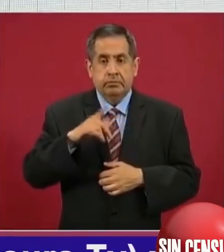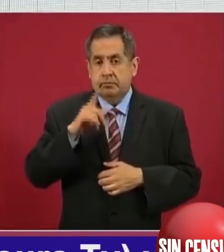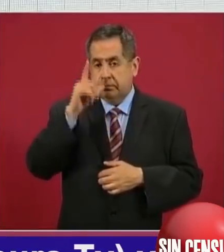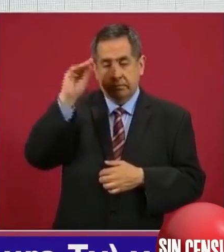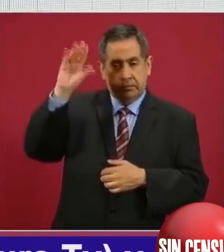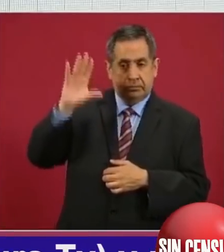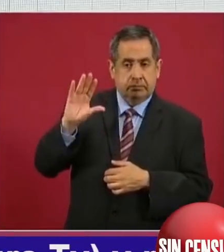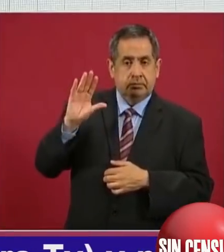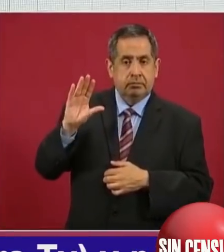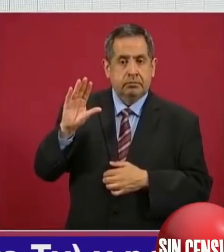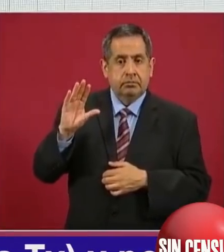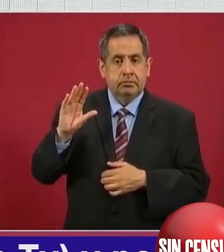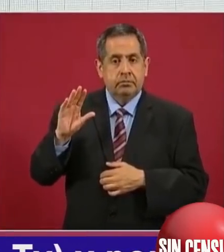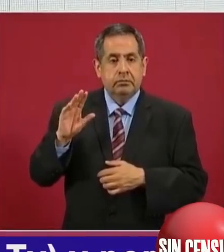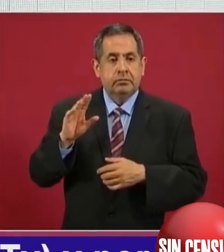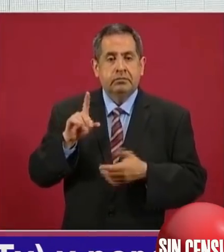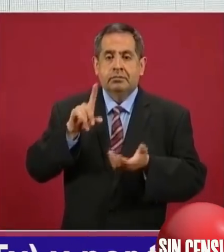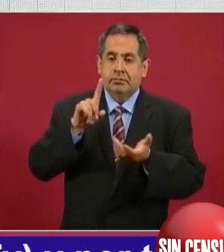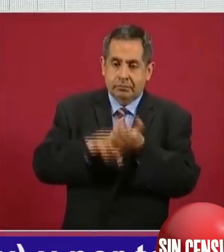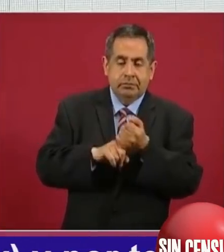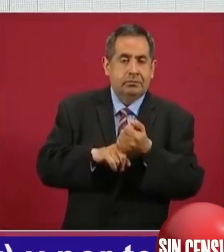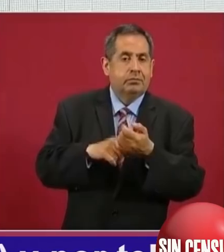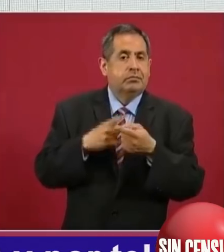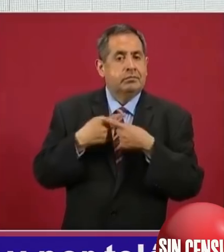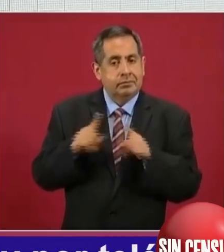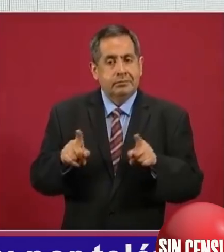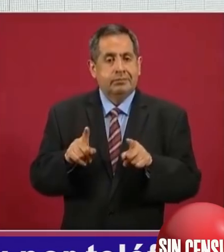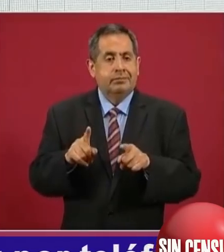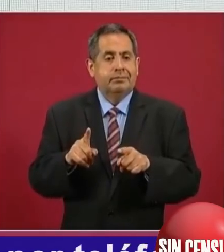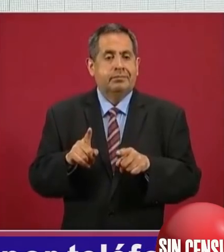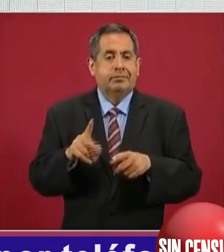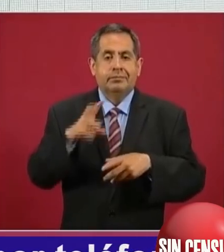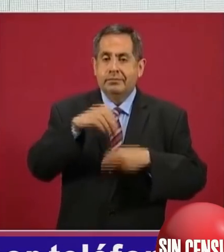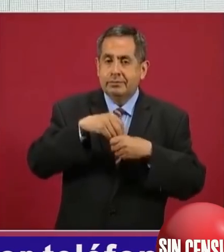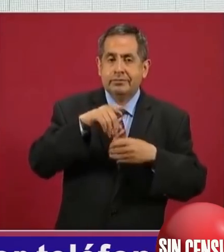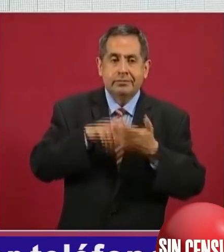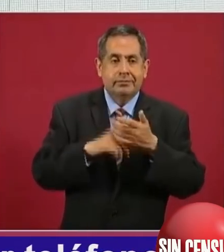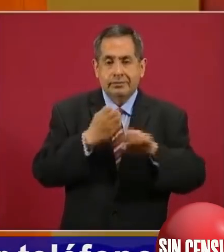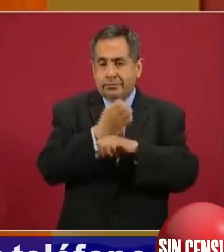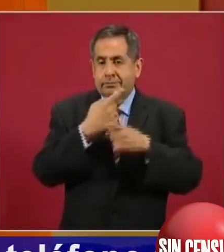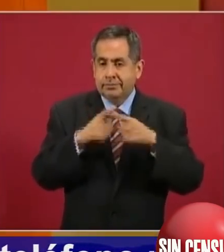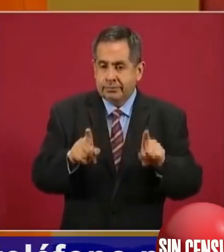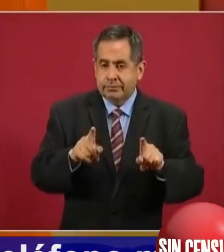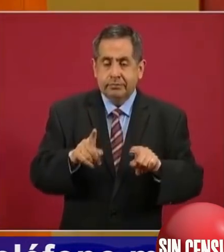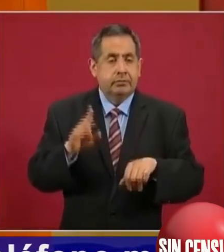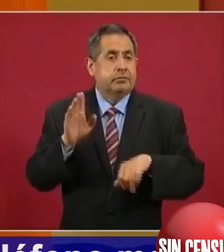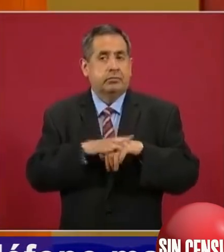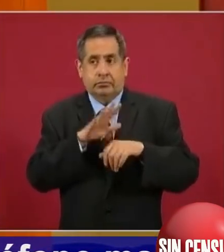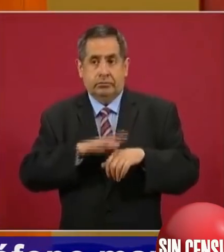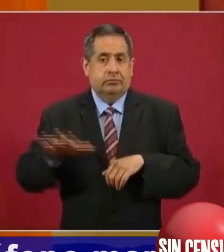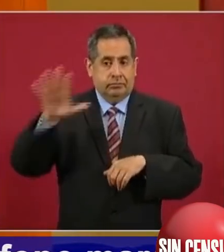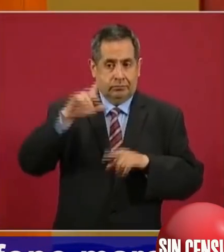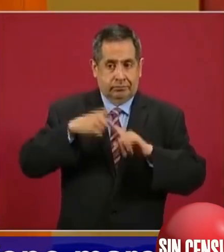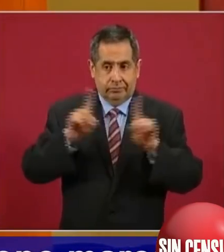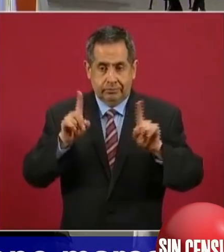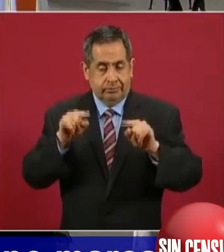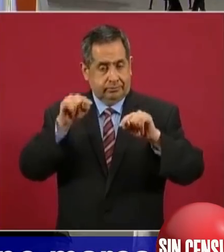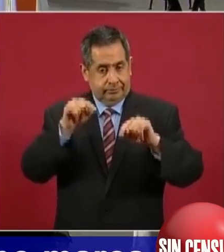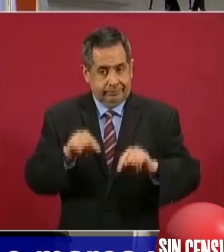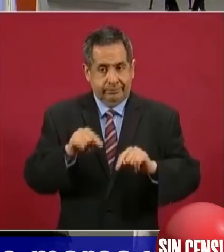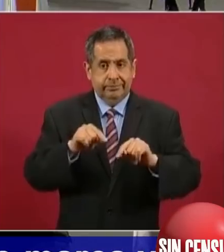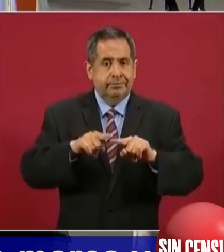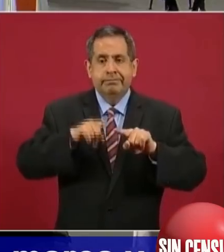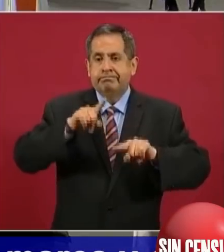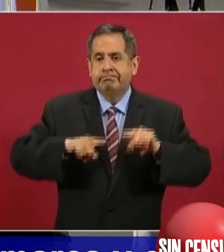semáforos subestatales para identificar distintos patrones de ocurrencia de la epidemia y por lo tanto distintos